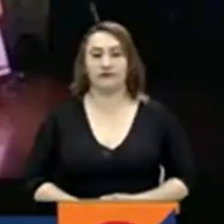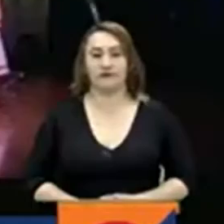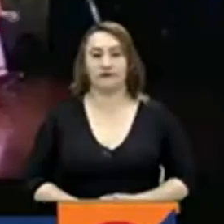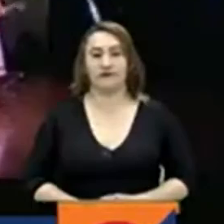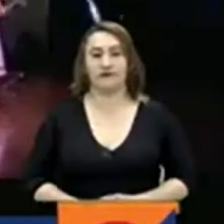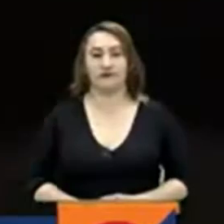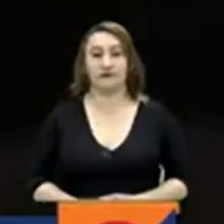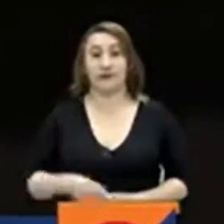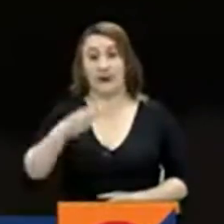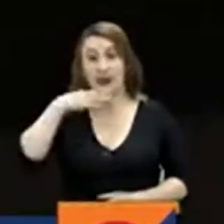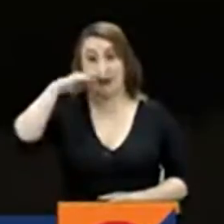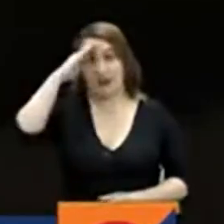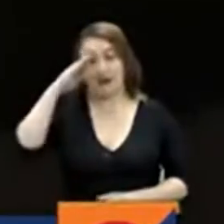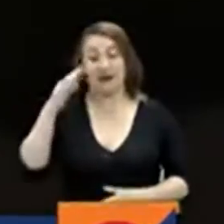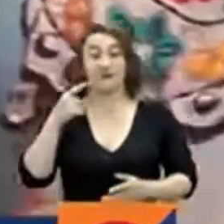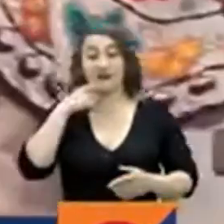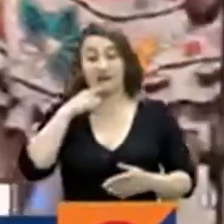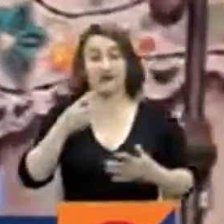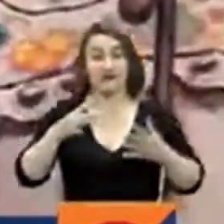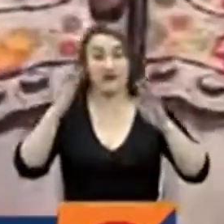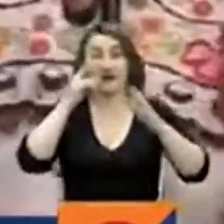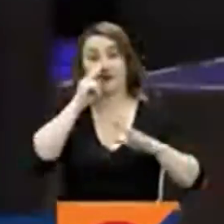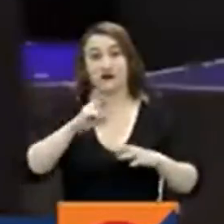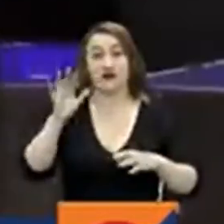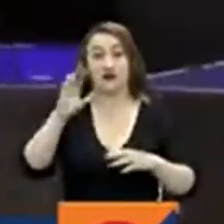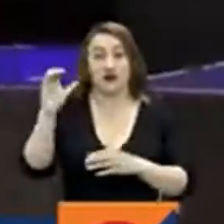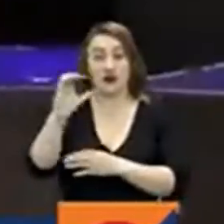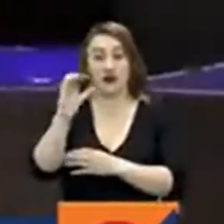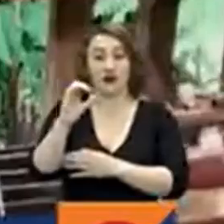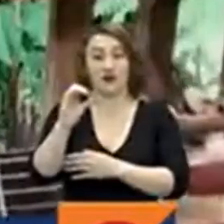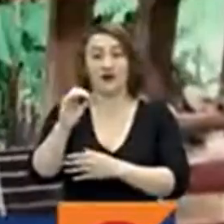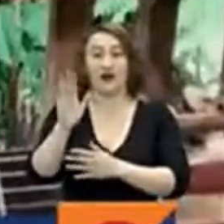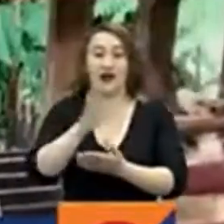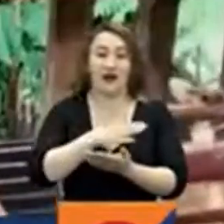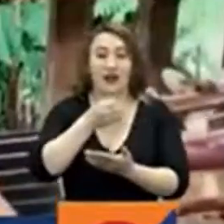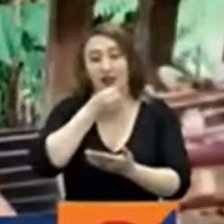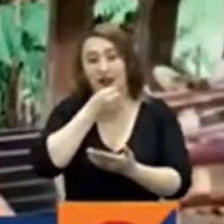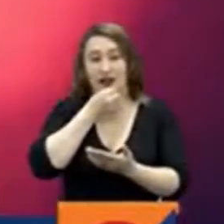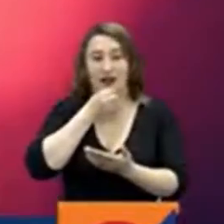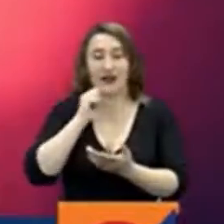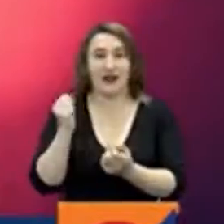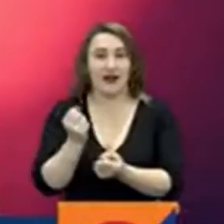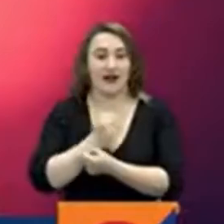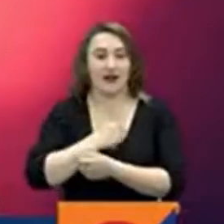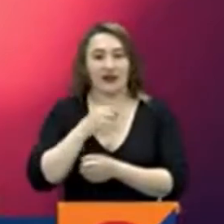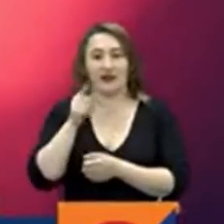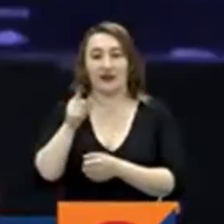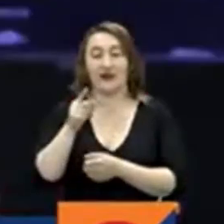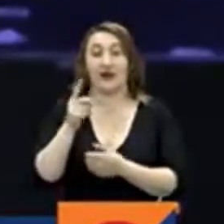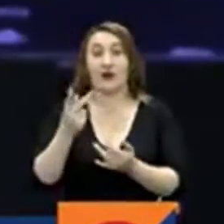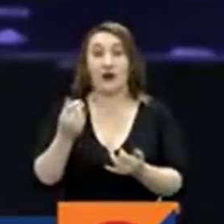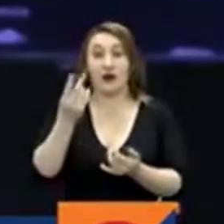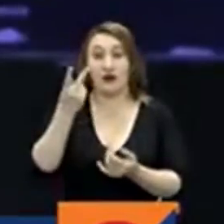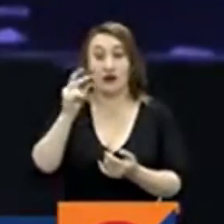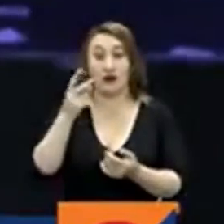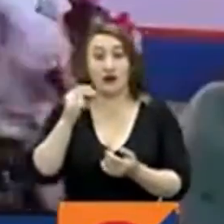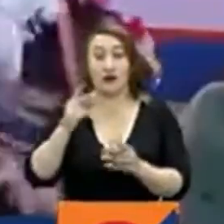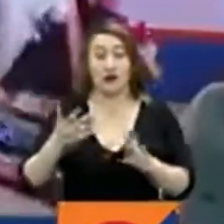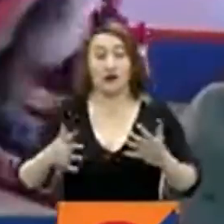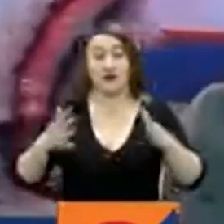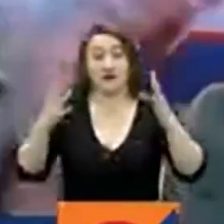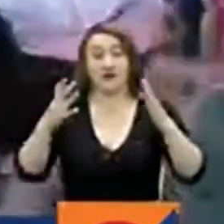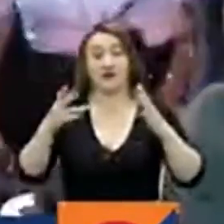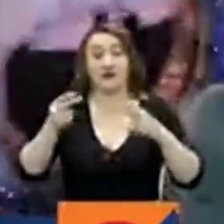Llega a Medellín el Festival Nacional Colombia Canta y Encanta, y este año celebra su versión número 20 a partir del